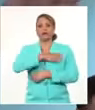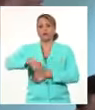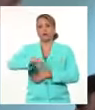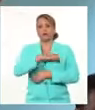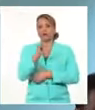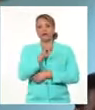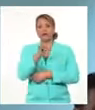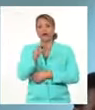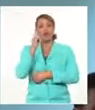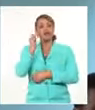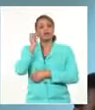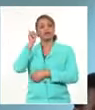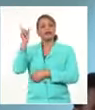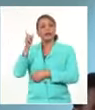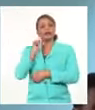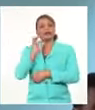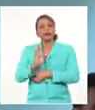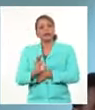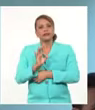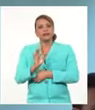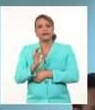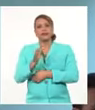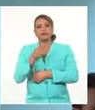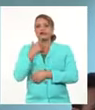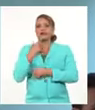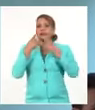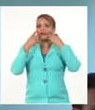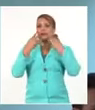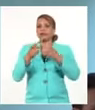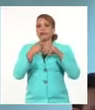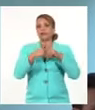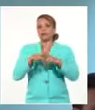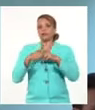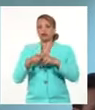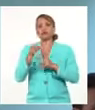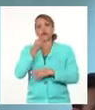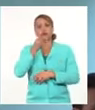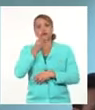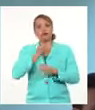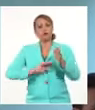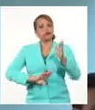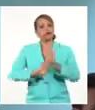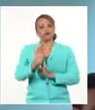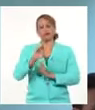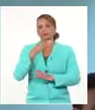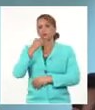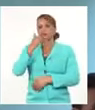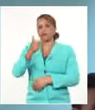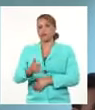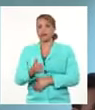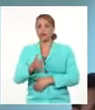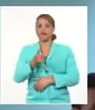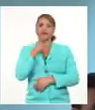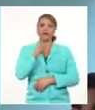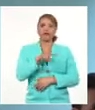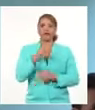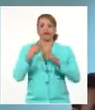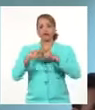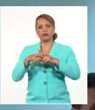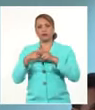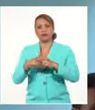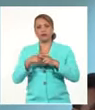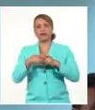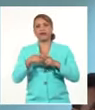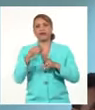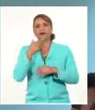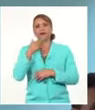toda la sabiduría popular esa que va aportando soluciones podamos llegar también a medidas que sean efectivas,